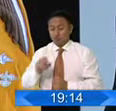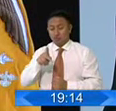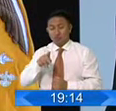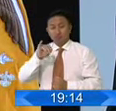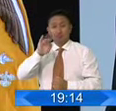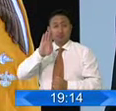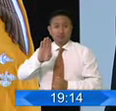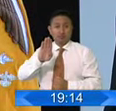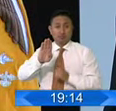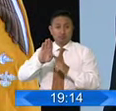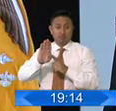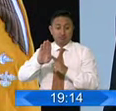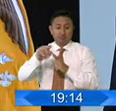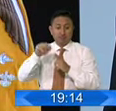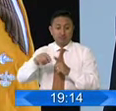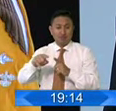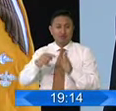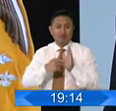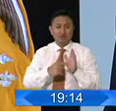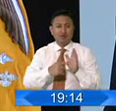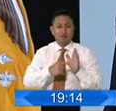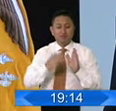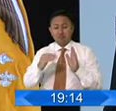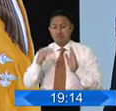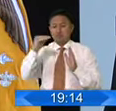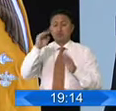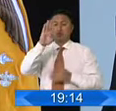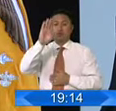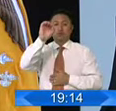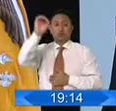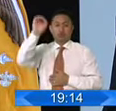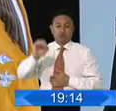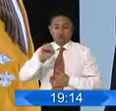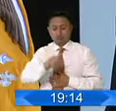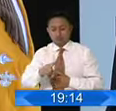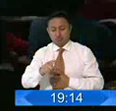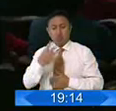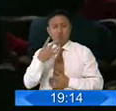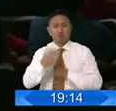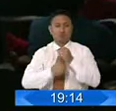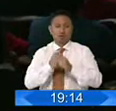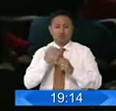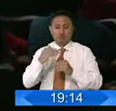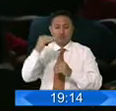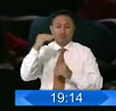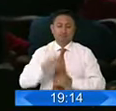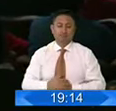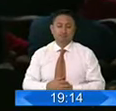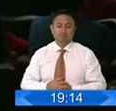que representa la minería, a un 4% en los próximos 4 años. En Quito informó Adriana Rojas.